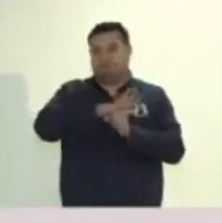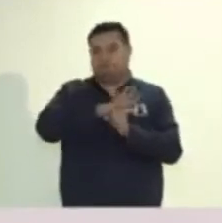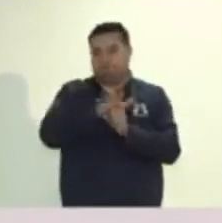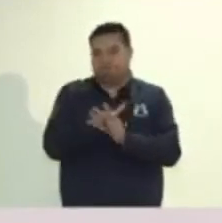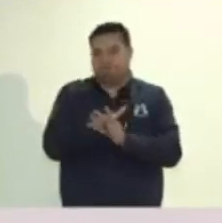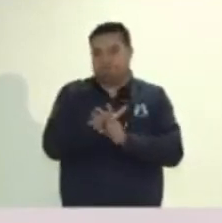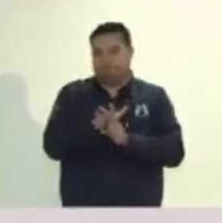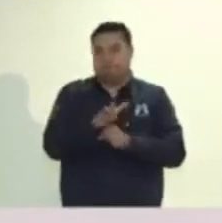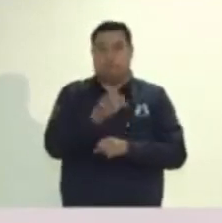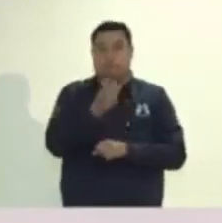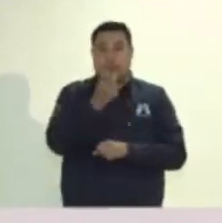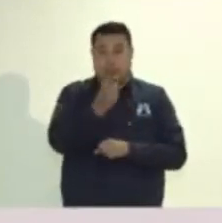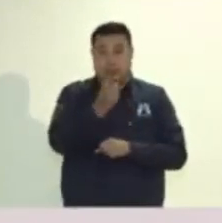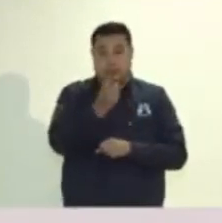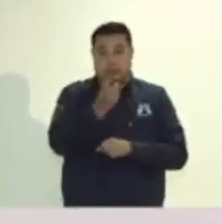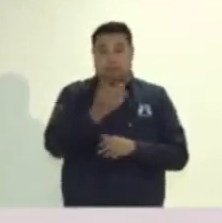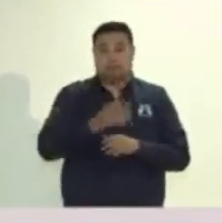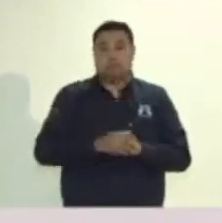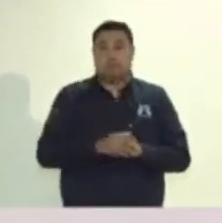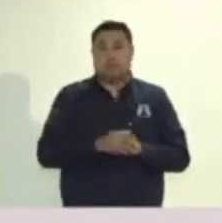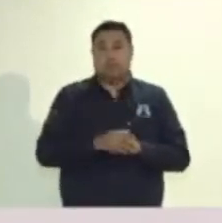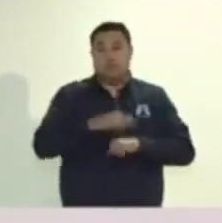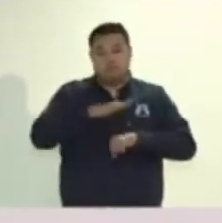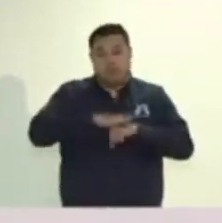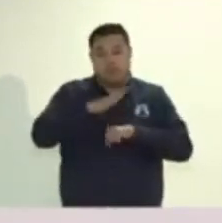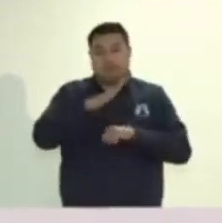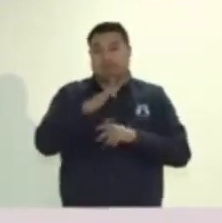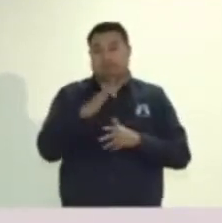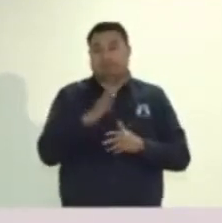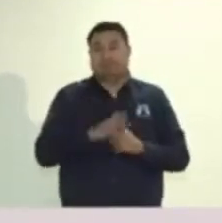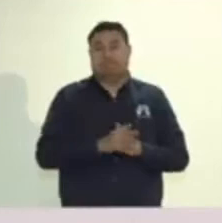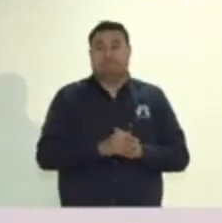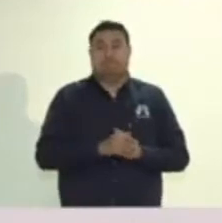y esto va a originar